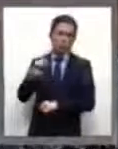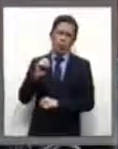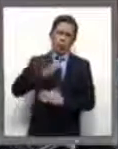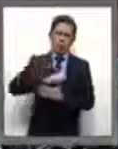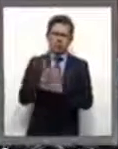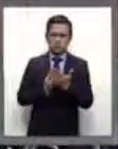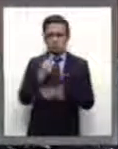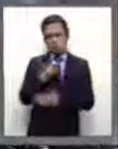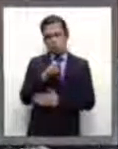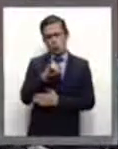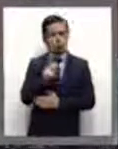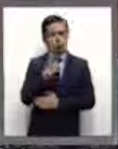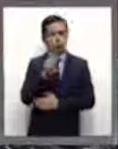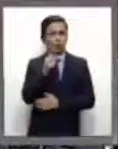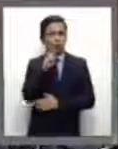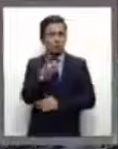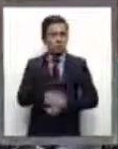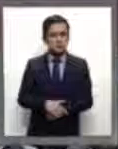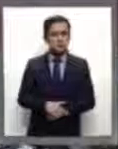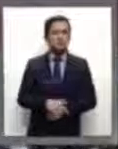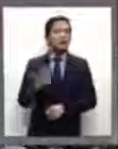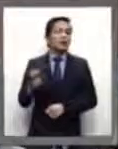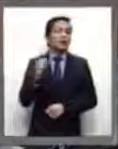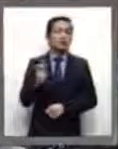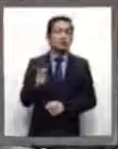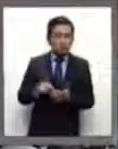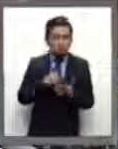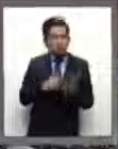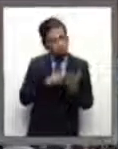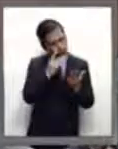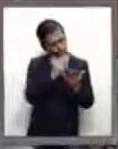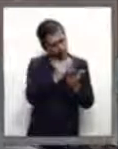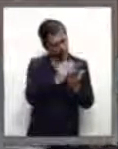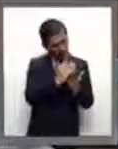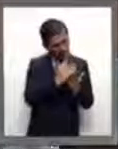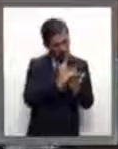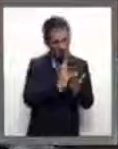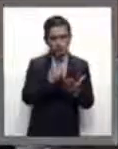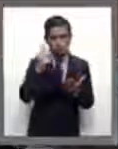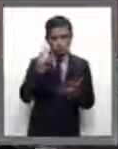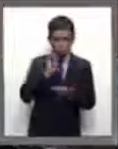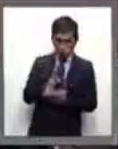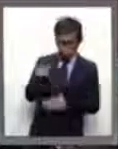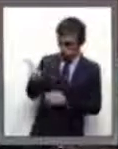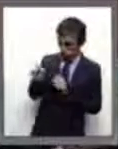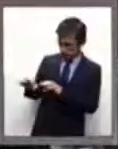a salarios. Esta situación se repite en todo el Servicio Público Federal.